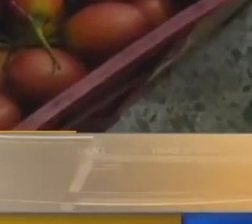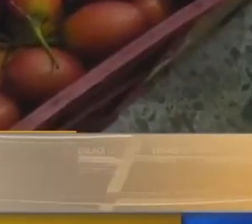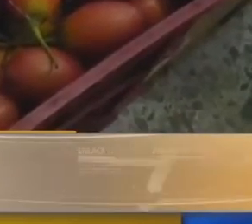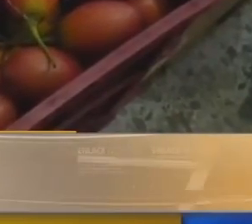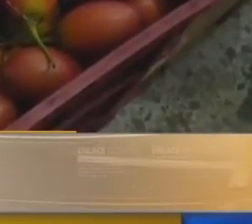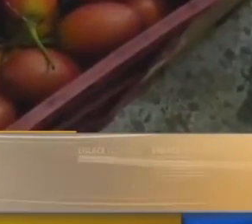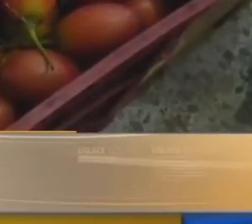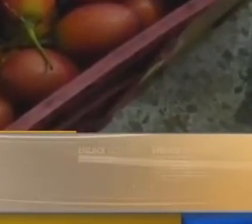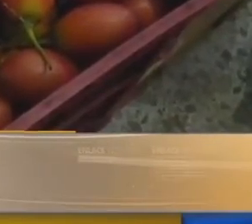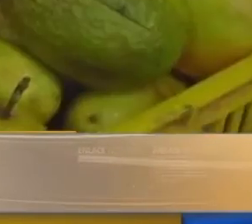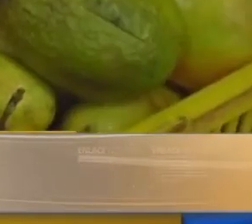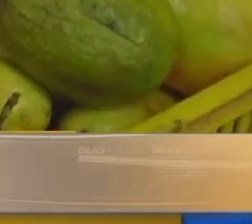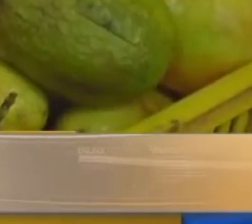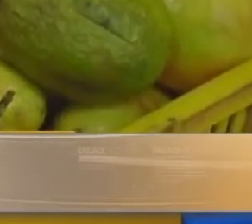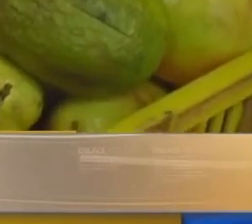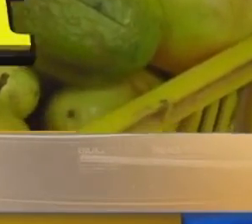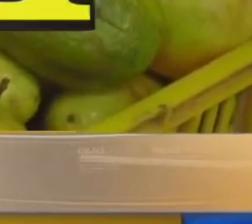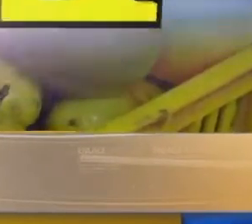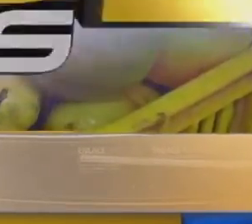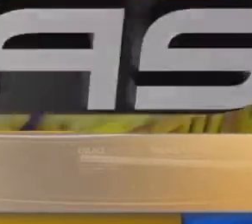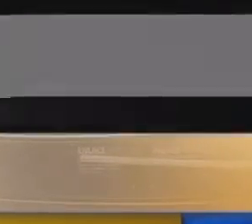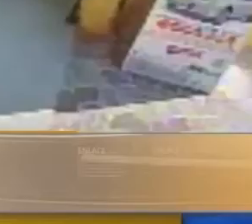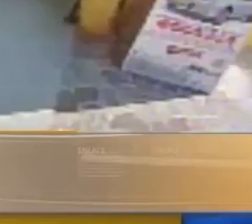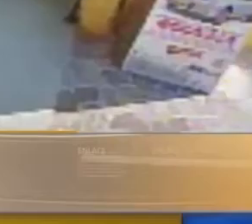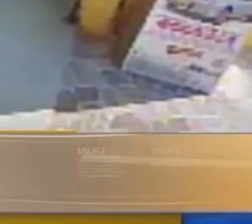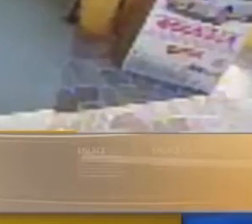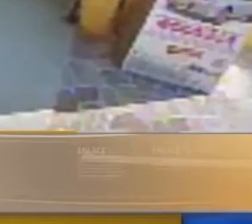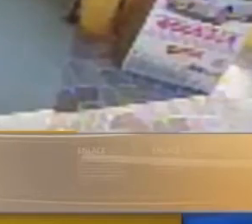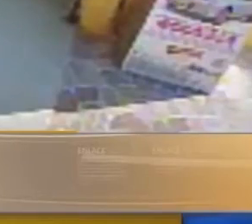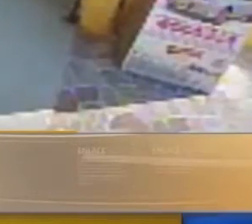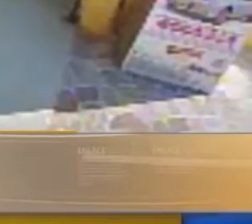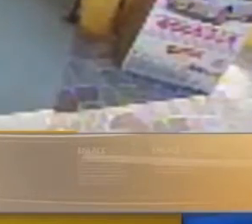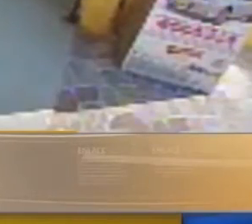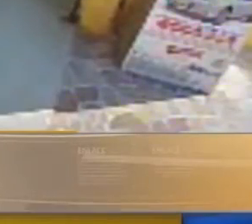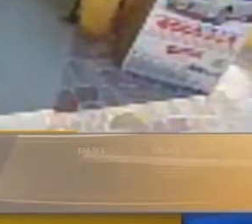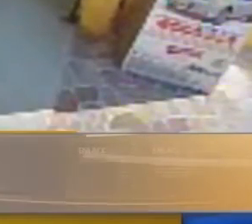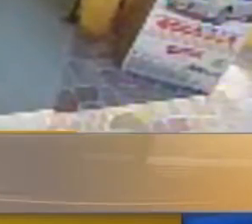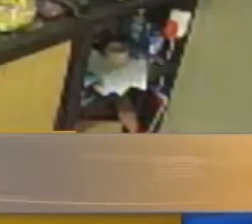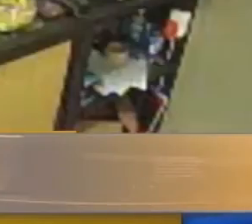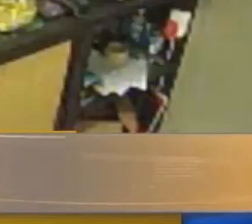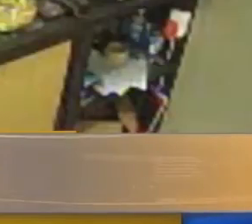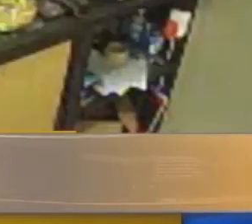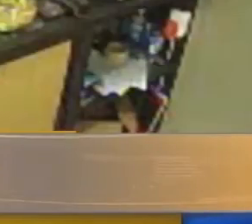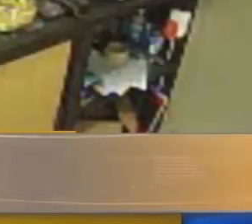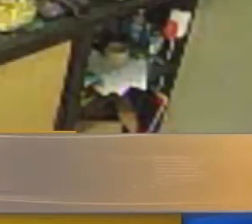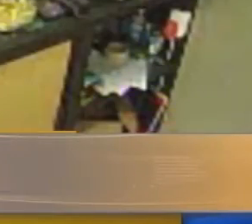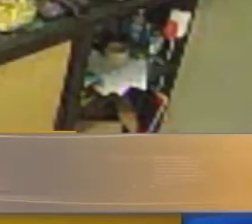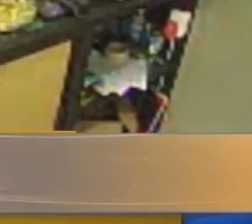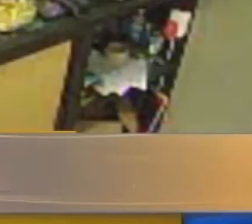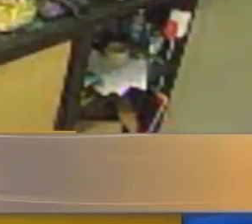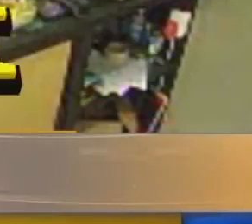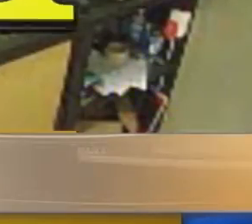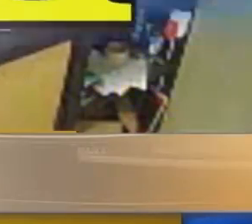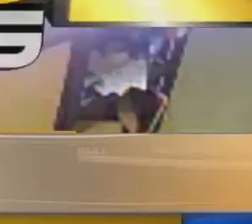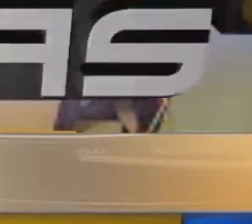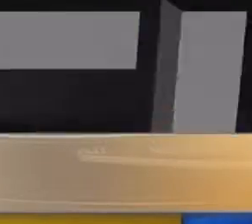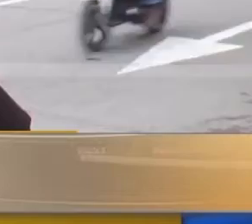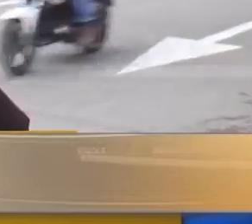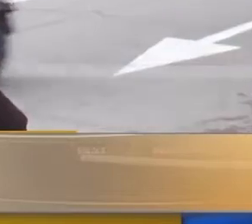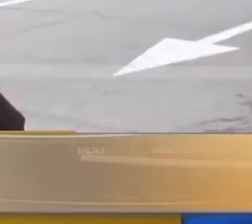hogares infantiles del Instituto Colombiano de Bienestar Familiar. En cámara de video quedó registrado el intento de hurto a una compraventa en el nororiente de la